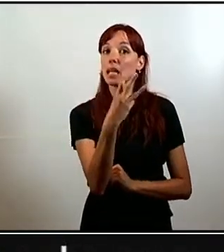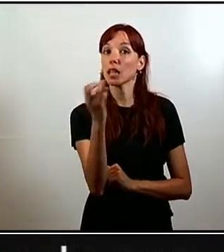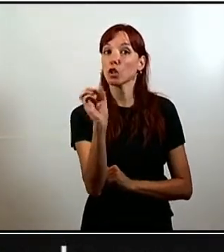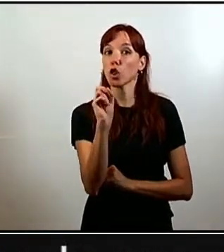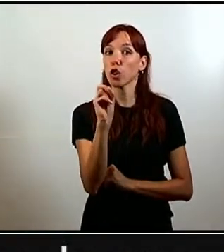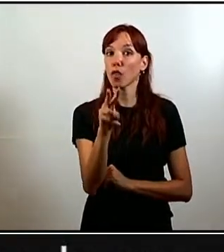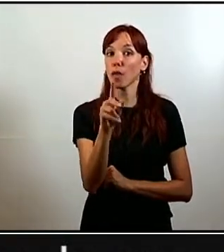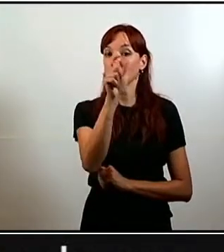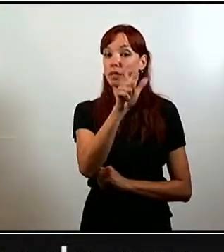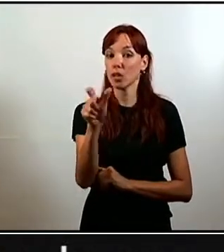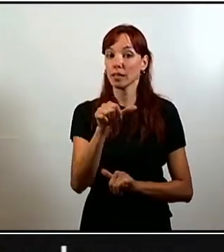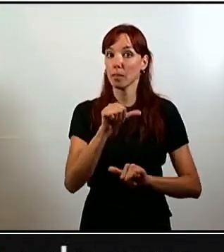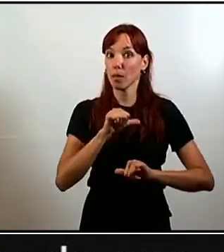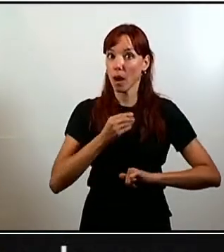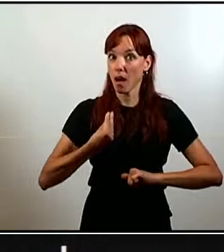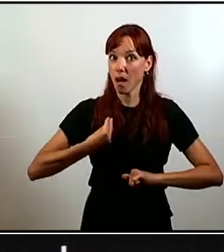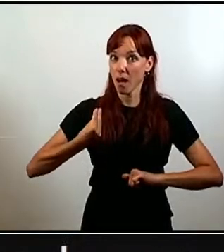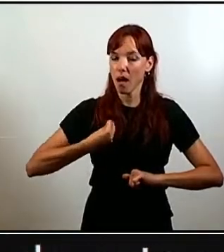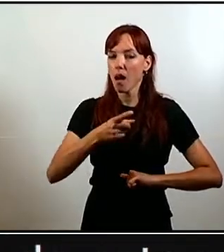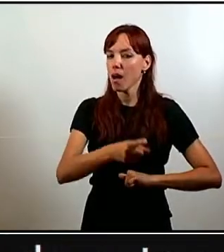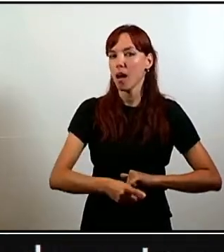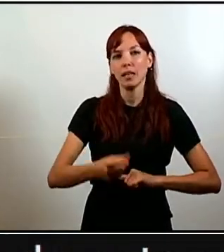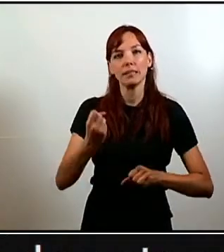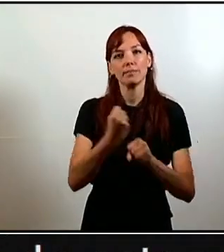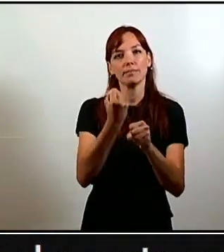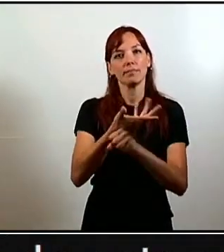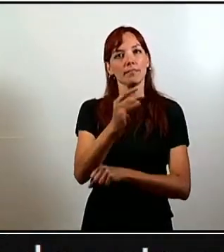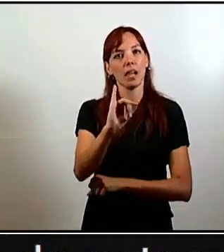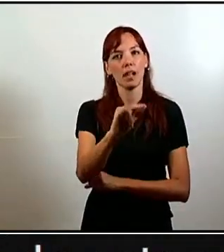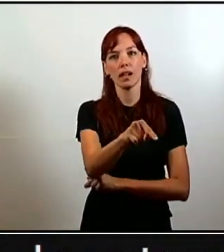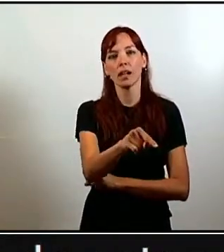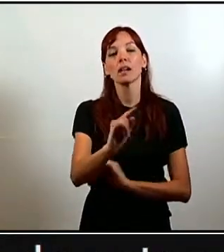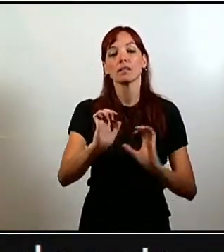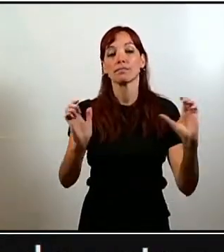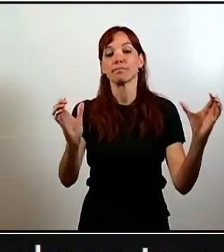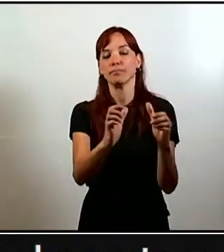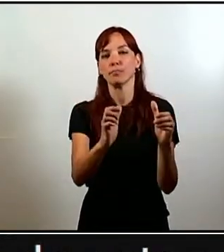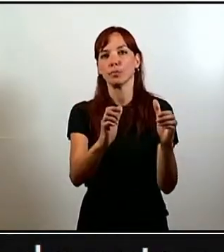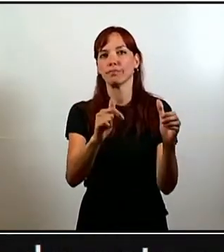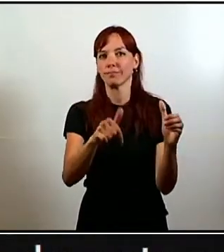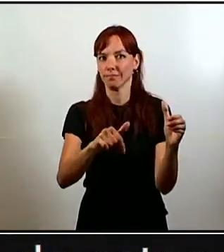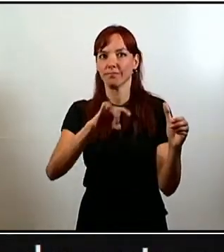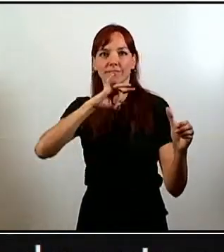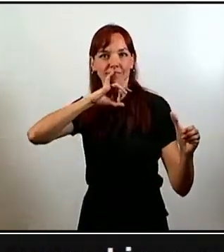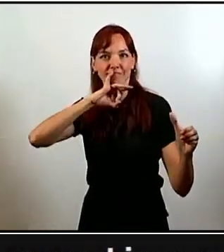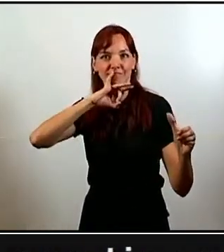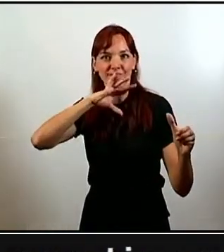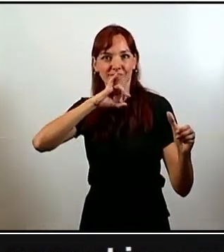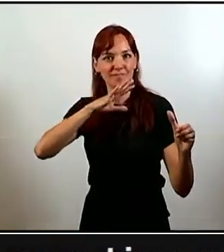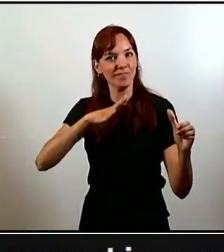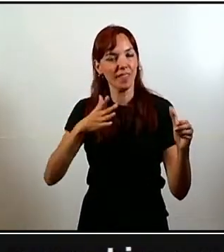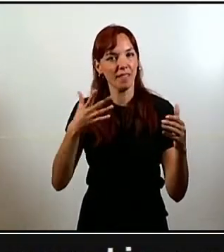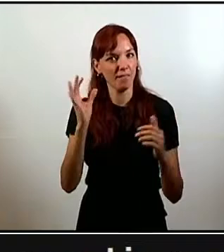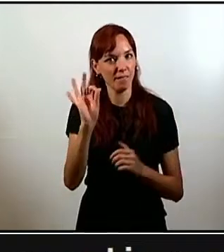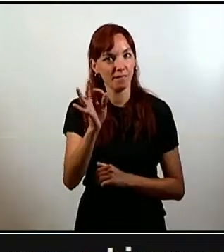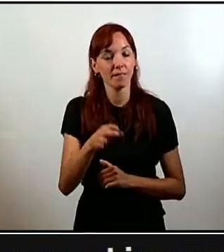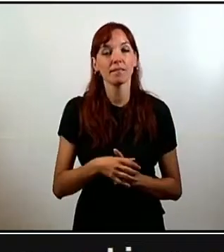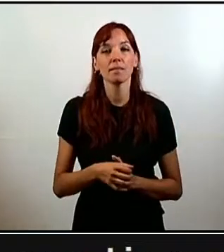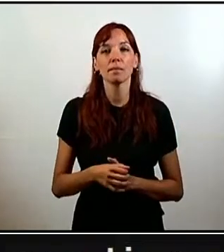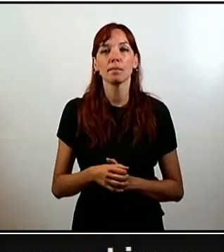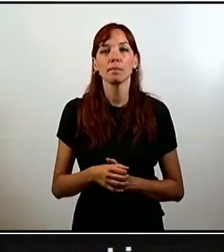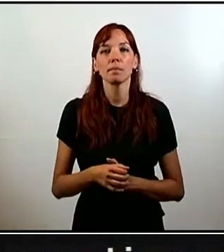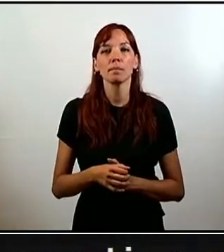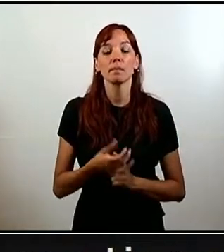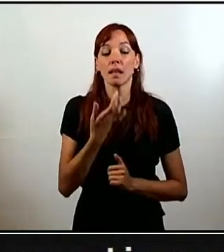que dejan de estar en situación de desempleo y eso, como digo, nos tiene que alegrar. si bien es cierto que la